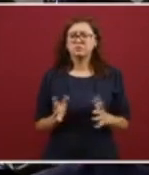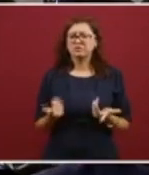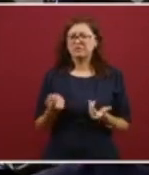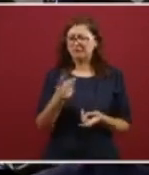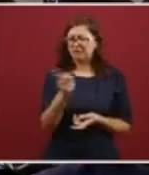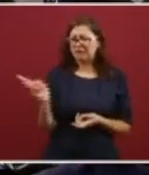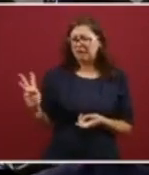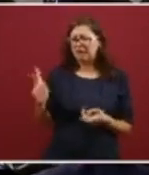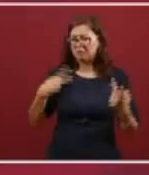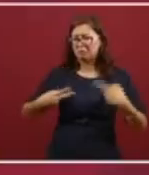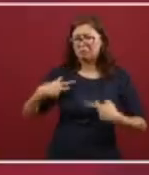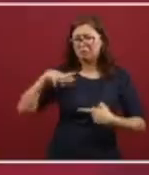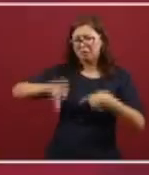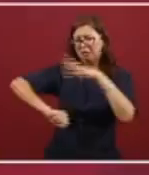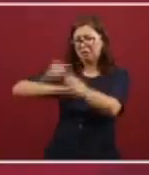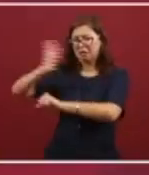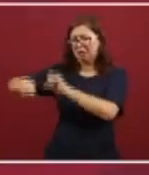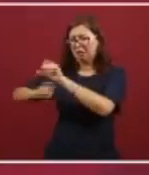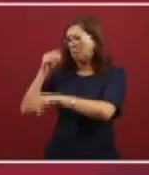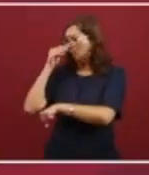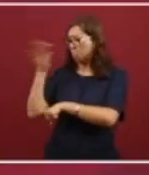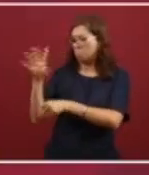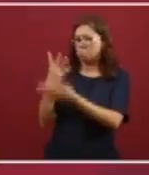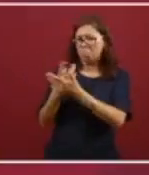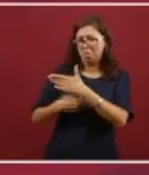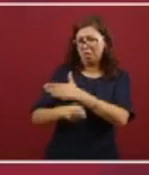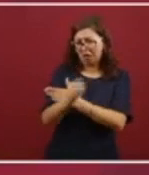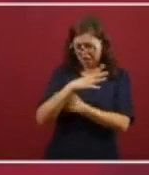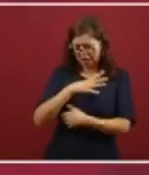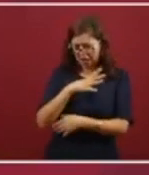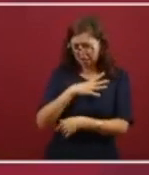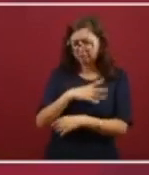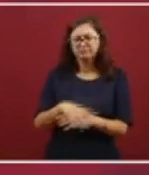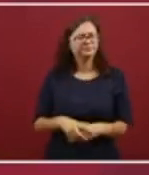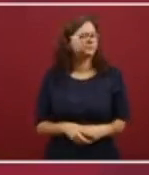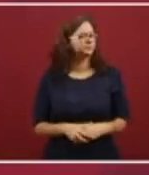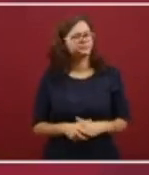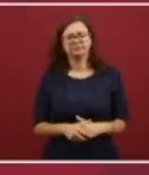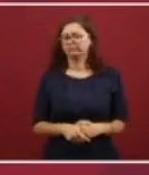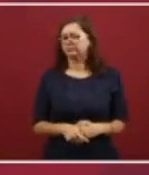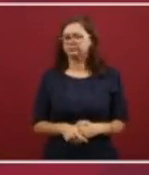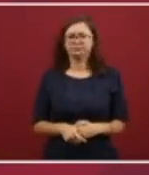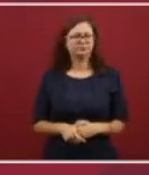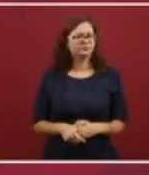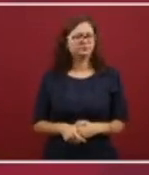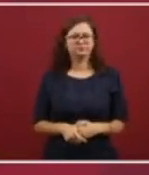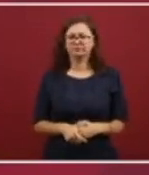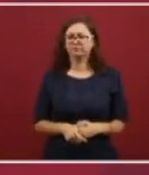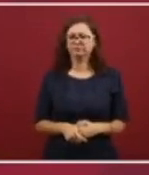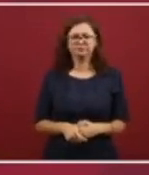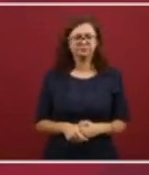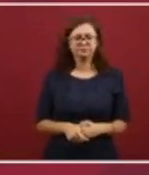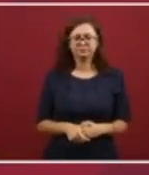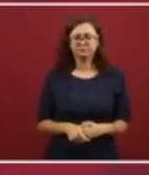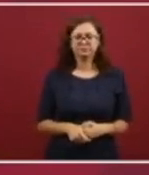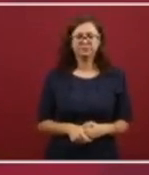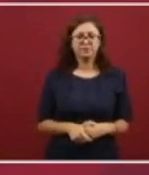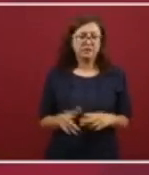No. Hay procesos que tienen que ver con